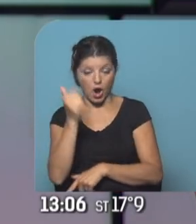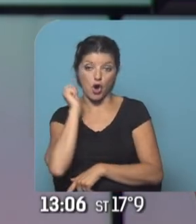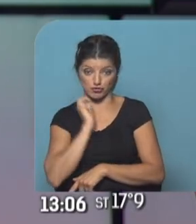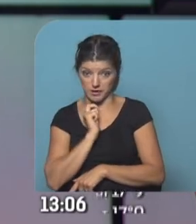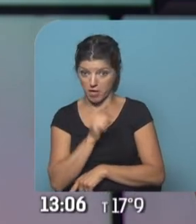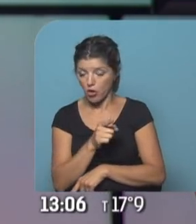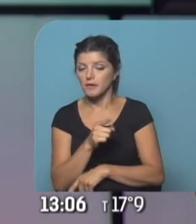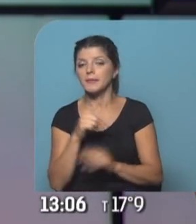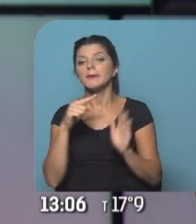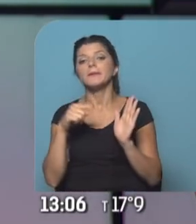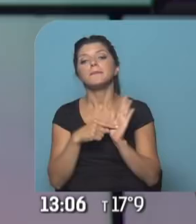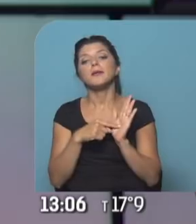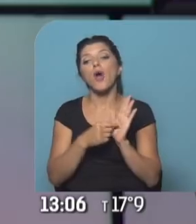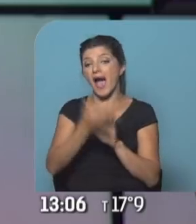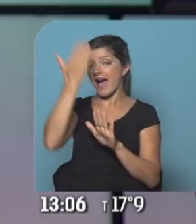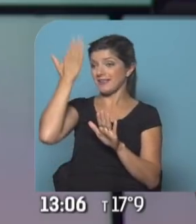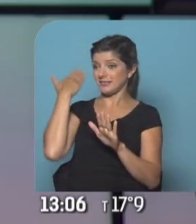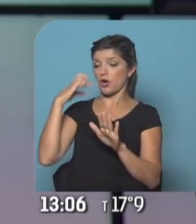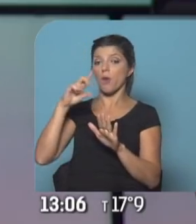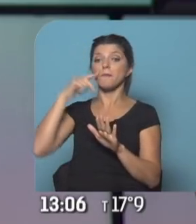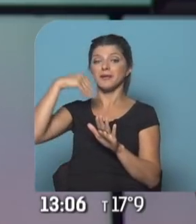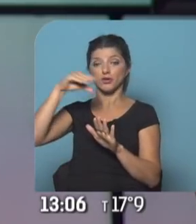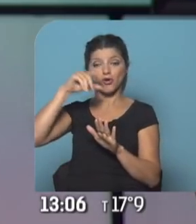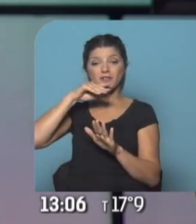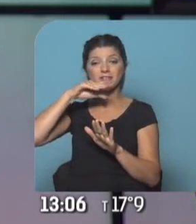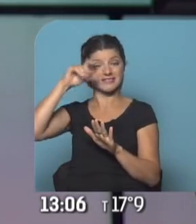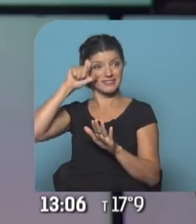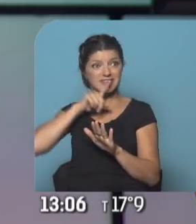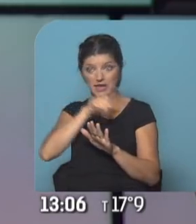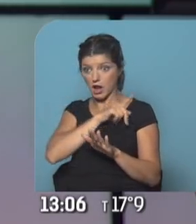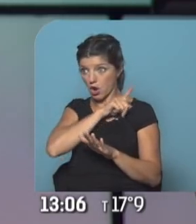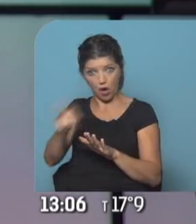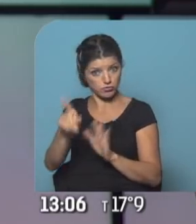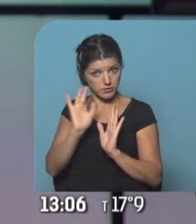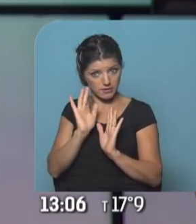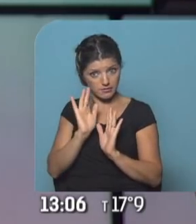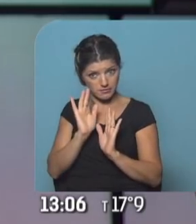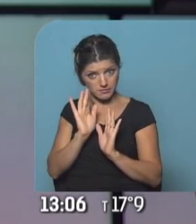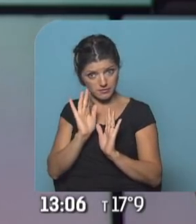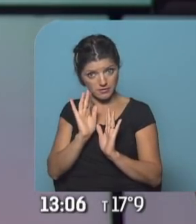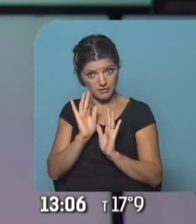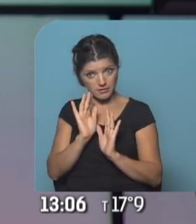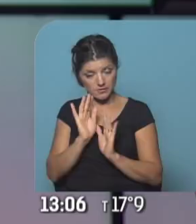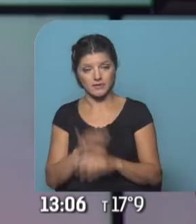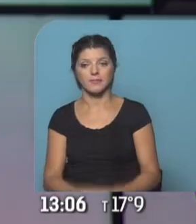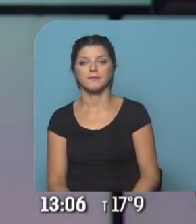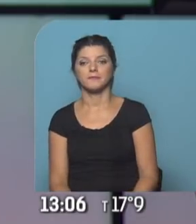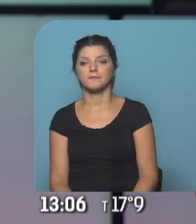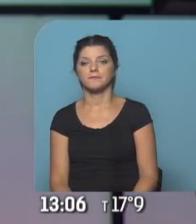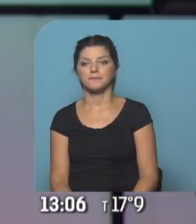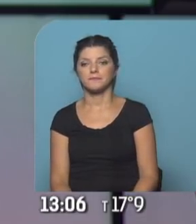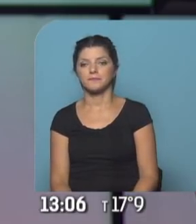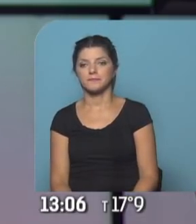ciertamente, pero que con Chile, con Pinochet, votó en contra del plebiscito de Pinochet. sorprendentemente, teóricamente por sus